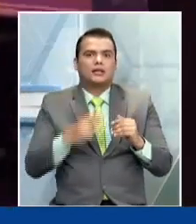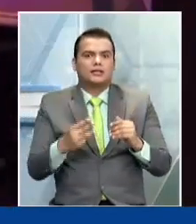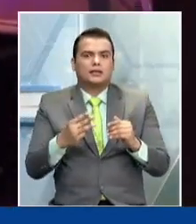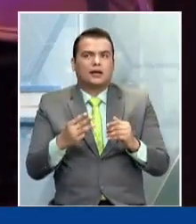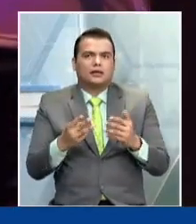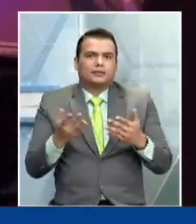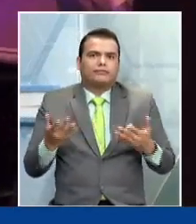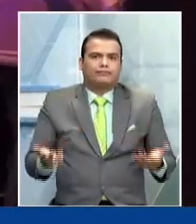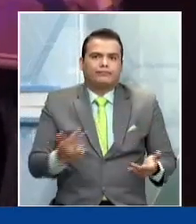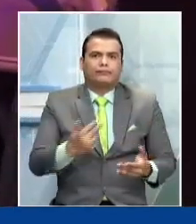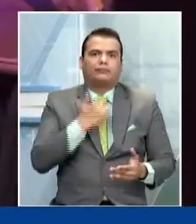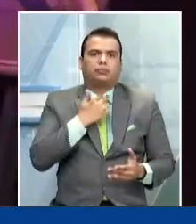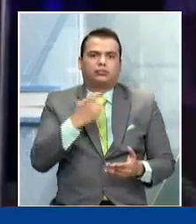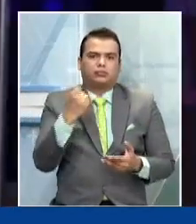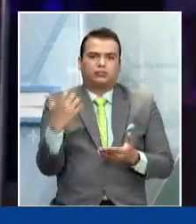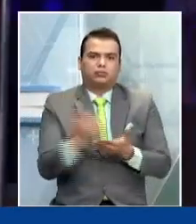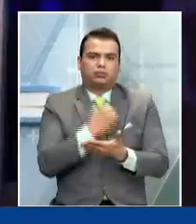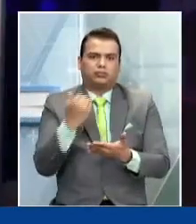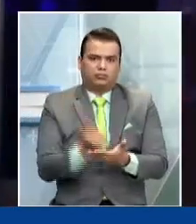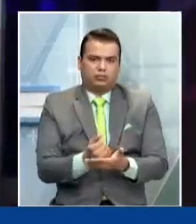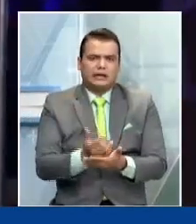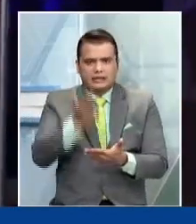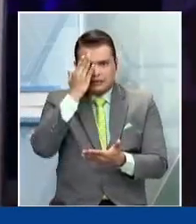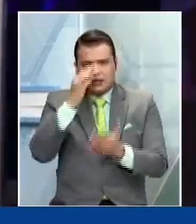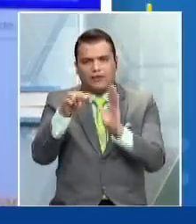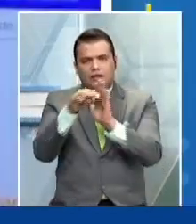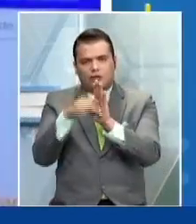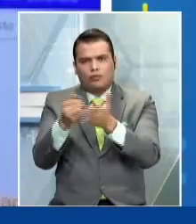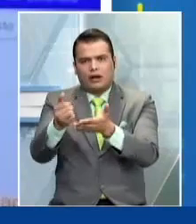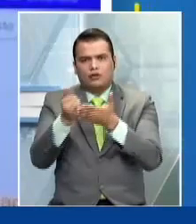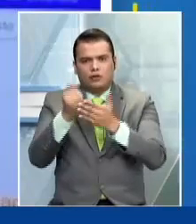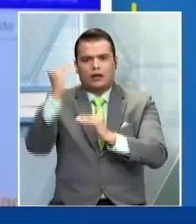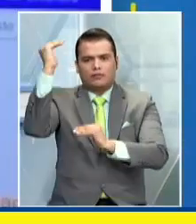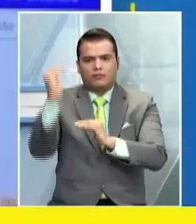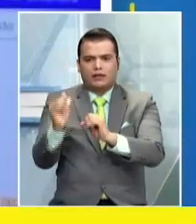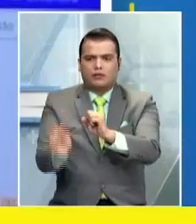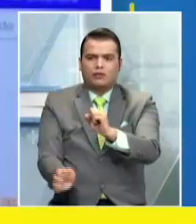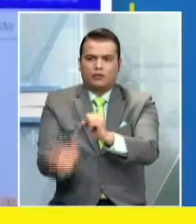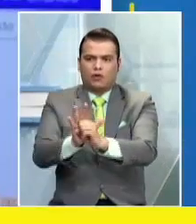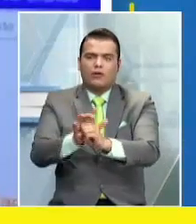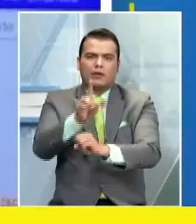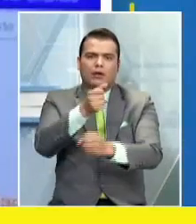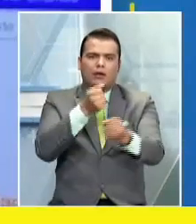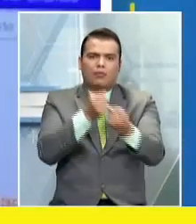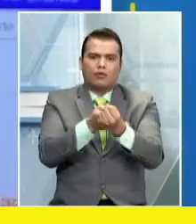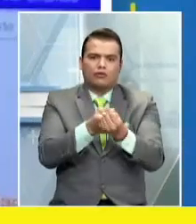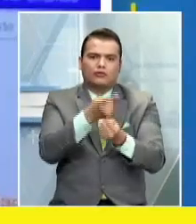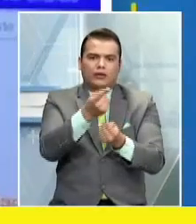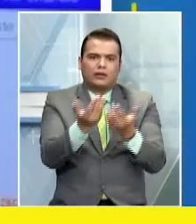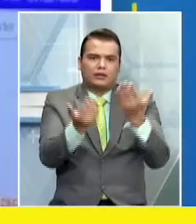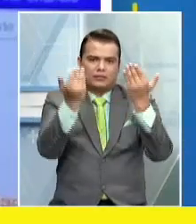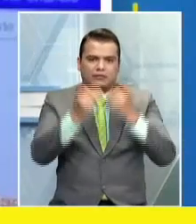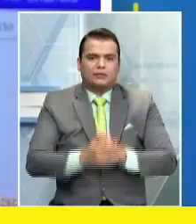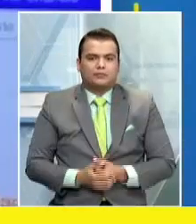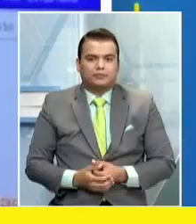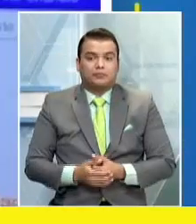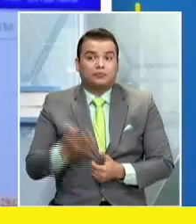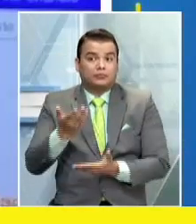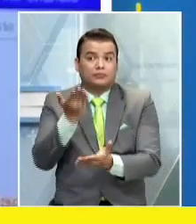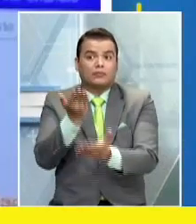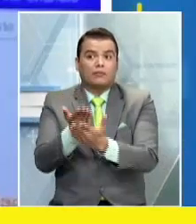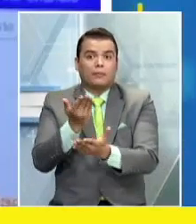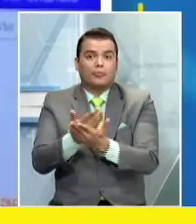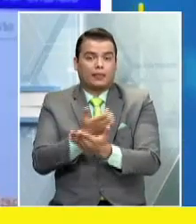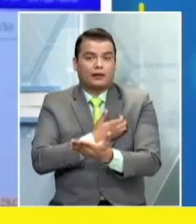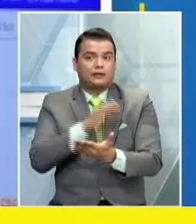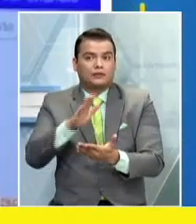semana para reducir los índices de contagio de COVID en la capital del Valle. Le propongo al señor alcalde de Cali, Jorge Iván Ospina, que los 30 mil